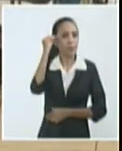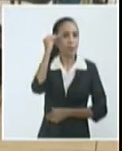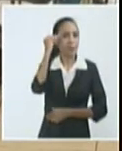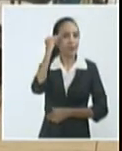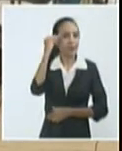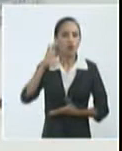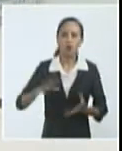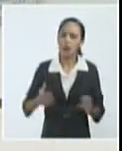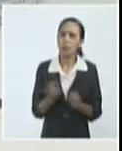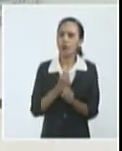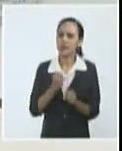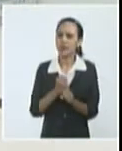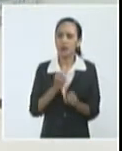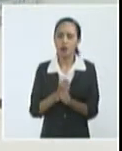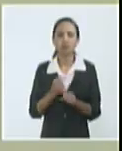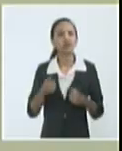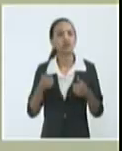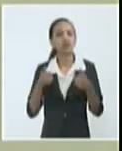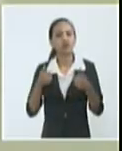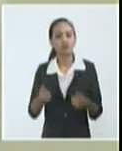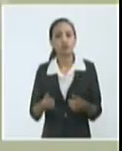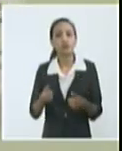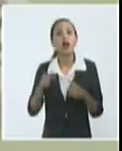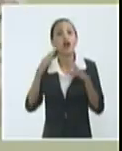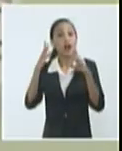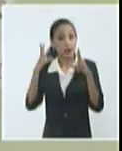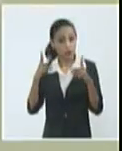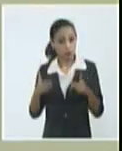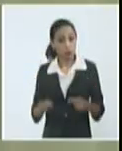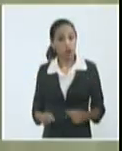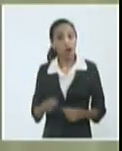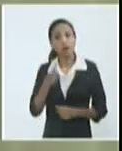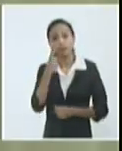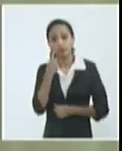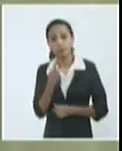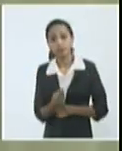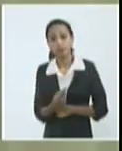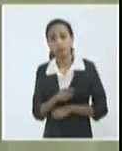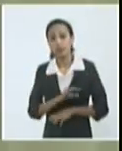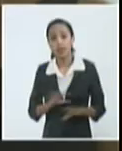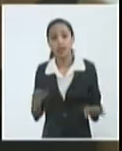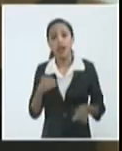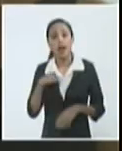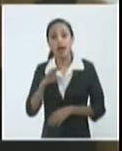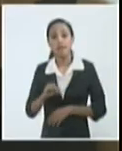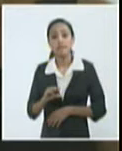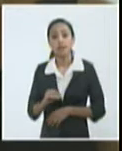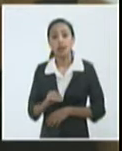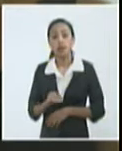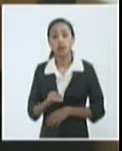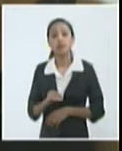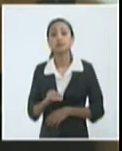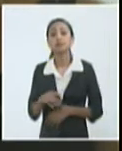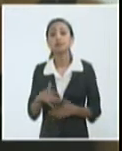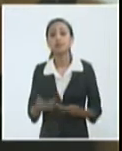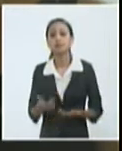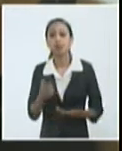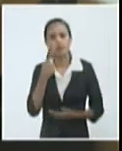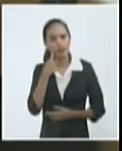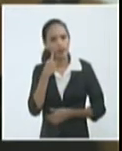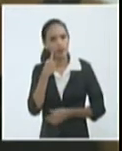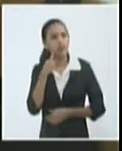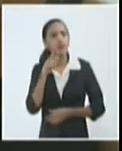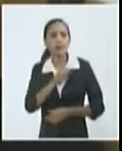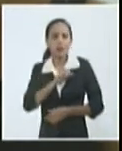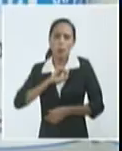trabajo robusto, existen resultados y además ya estamos hablando, expresando una voluntad de perfeccionarnos a